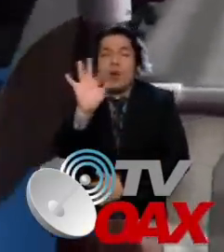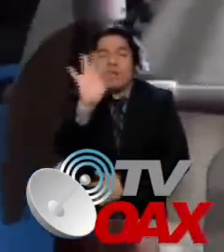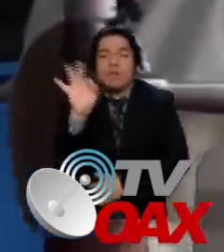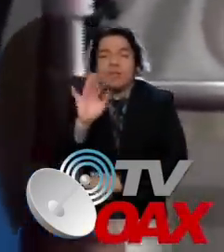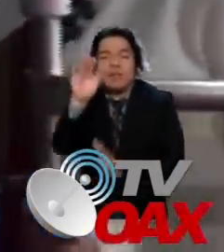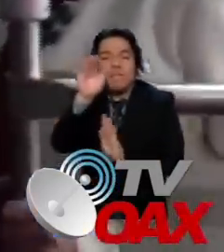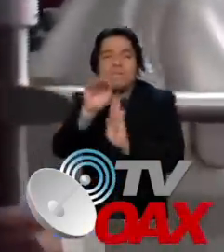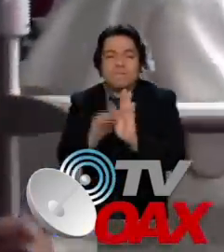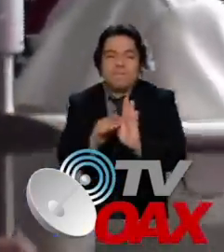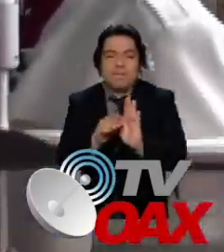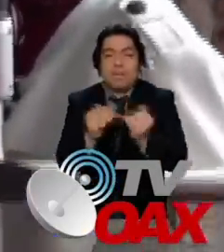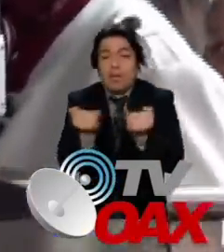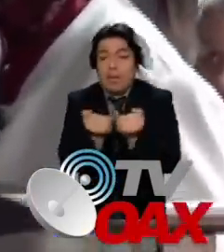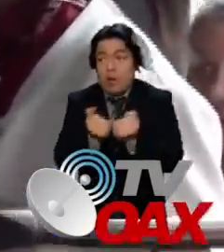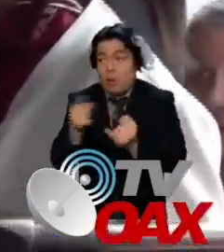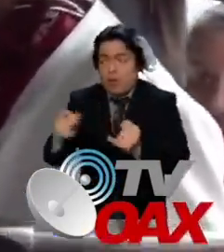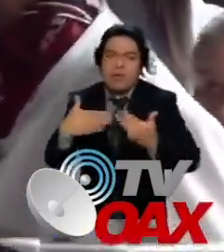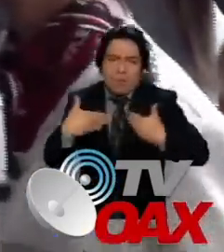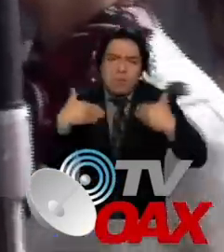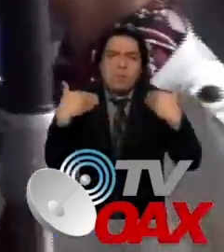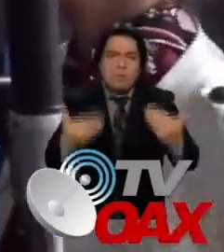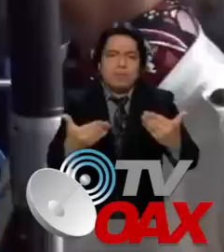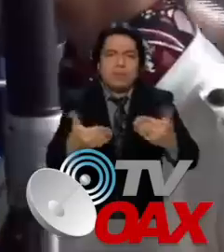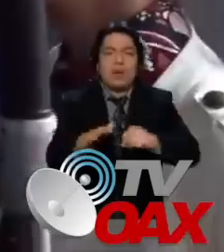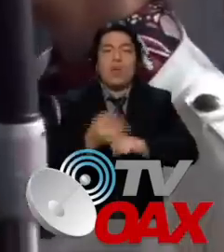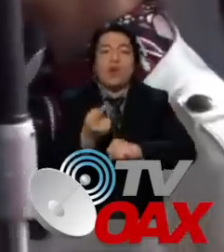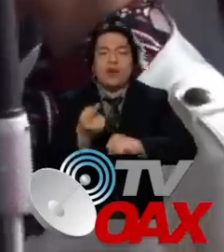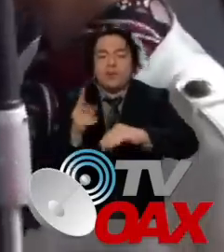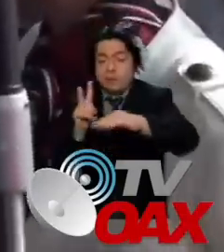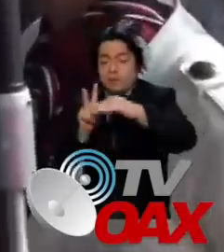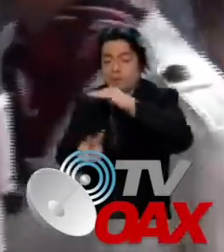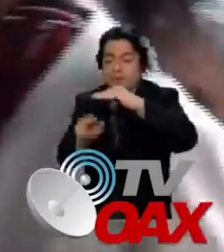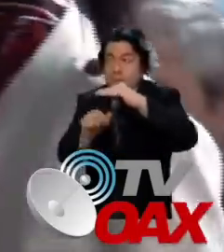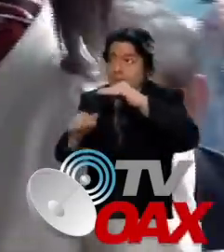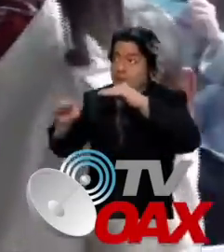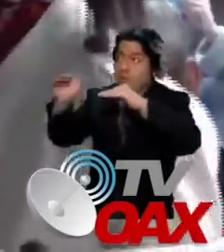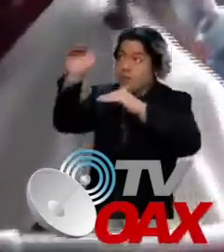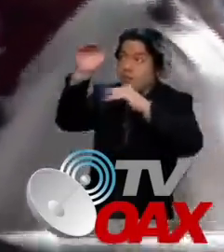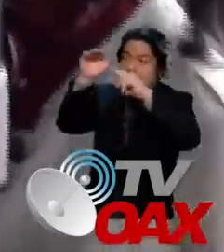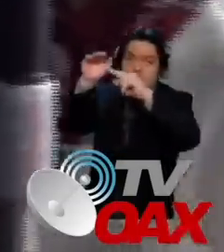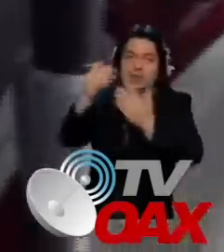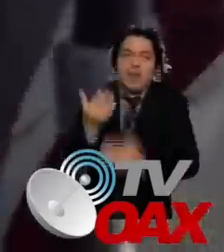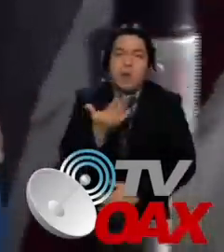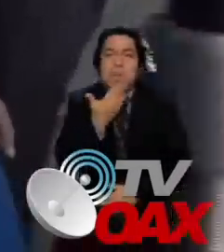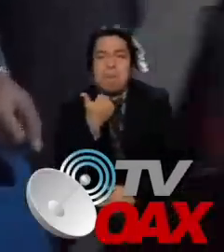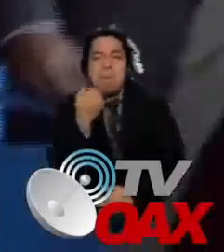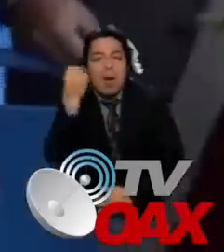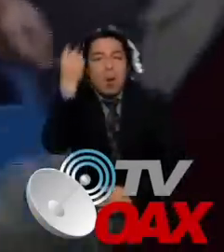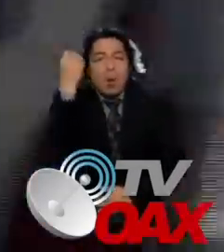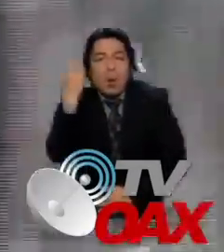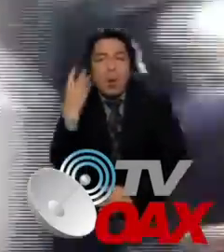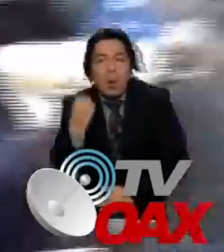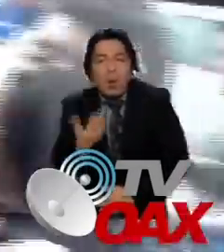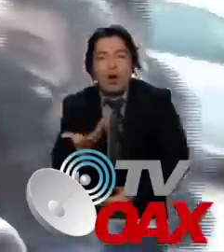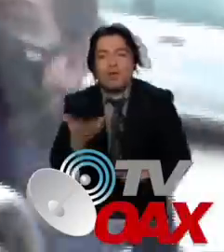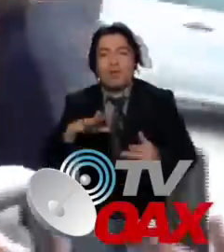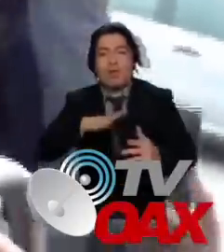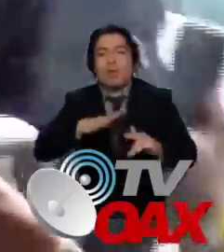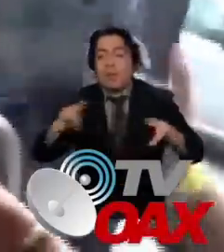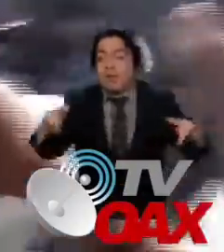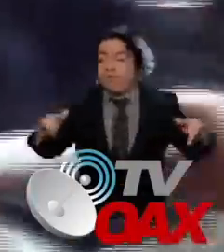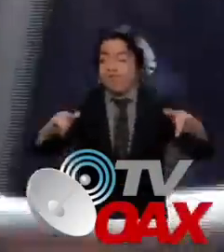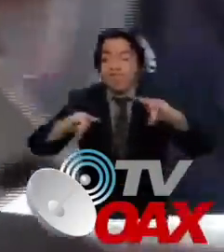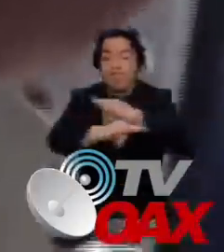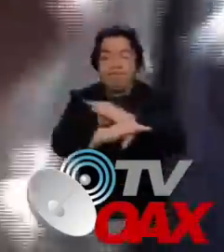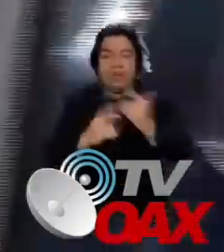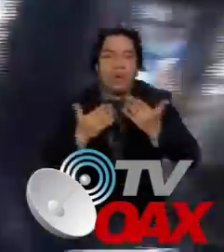transporte público que ha llegado en la Ciudad de México, para que miles de personas puedan desplazarse en